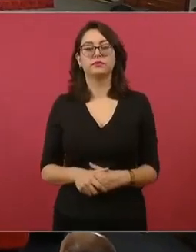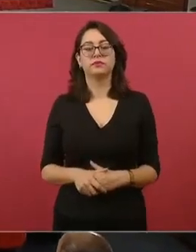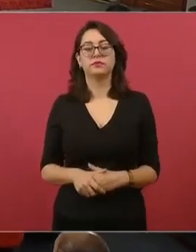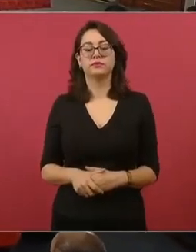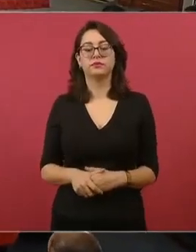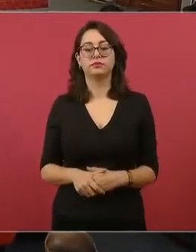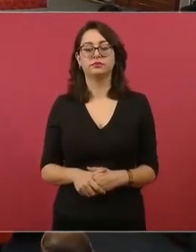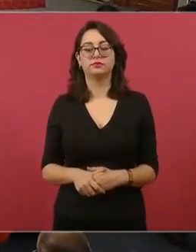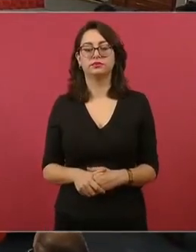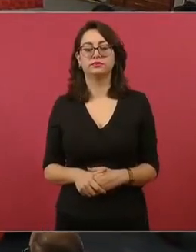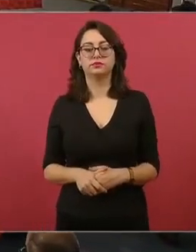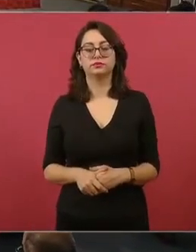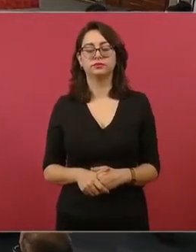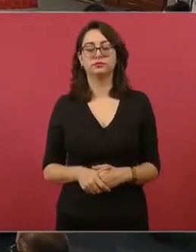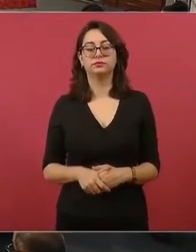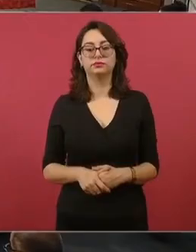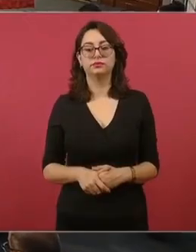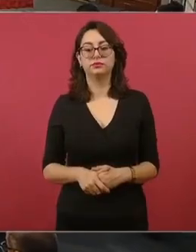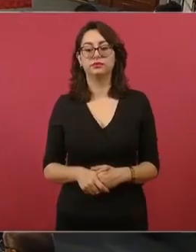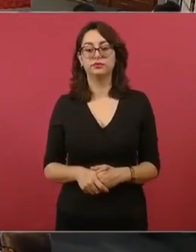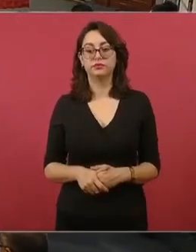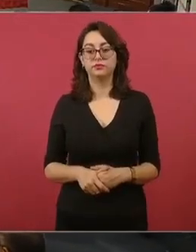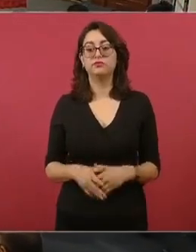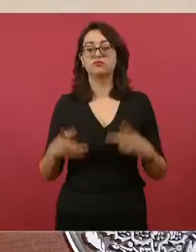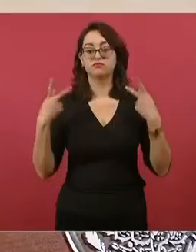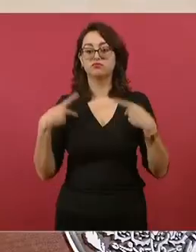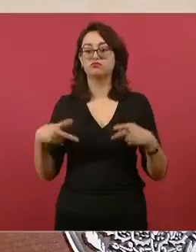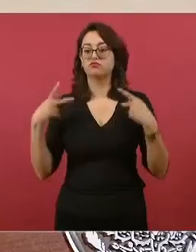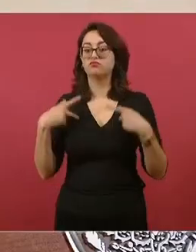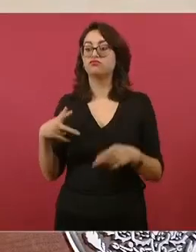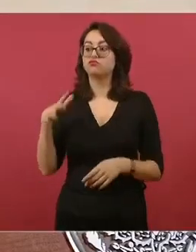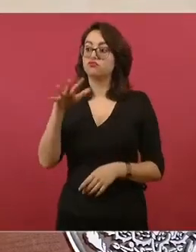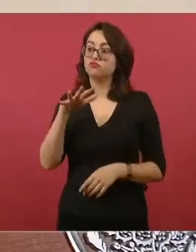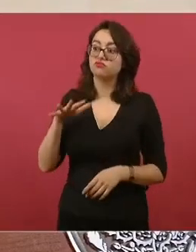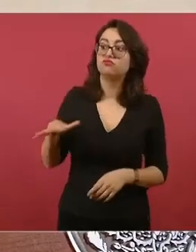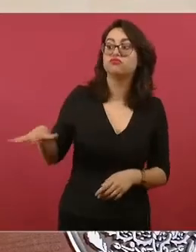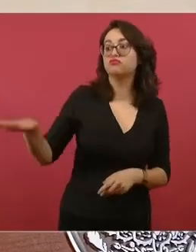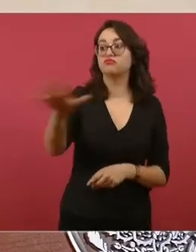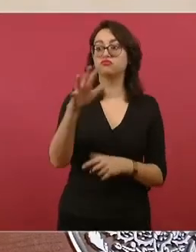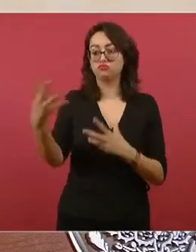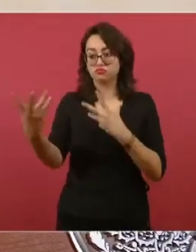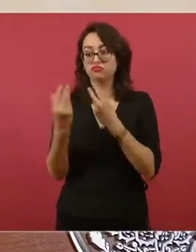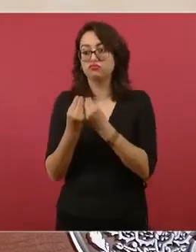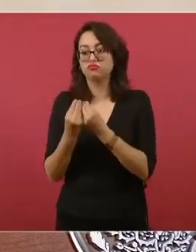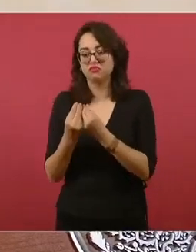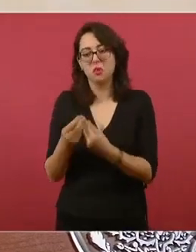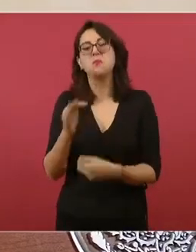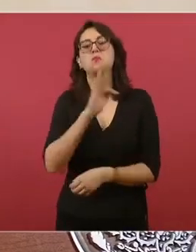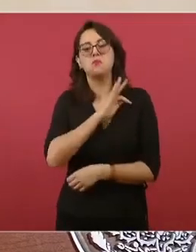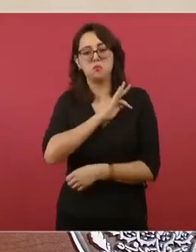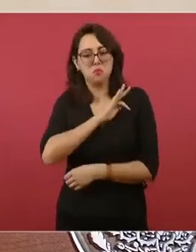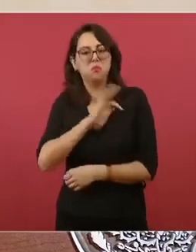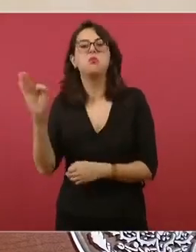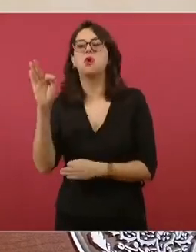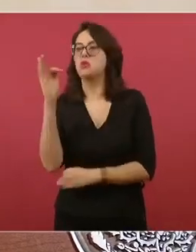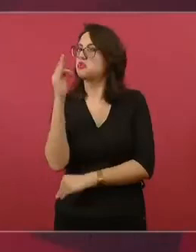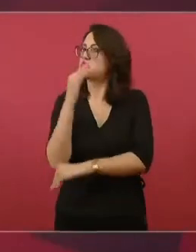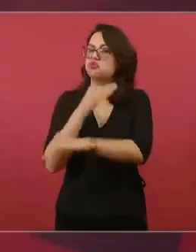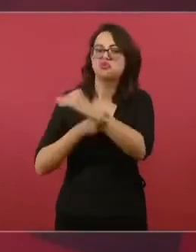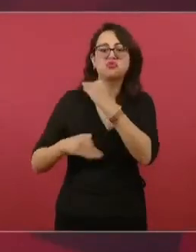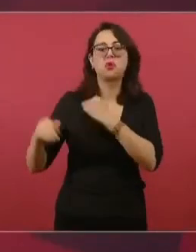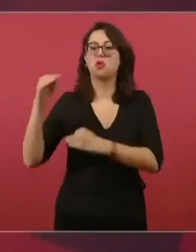de que con el pueblo todo, sin el pueblo nada.